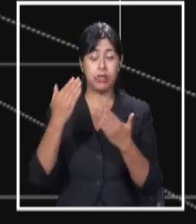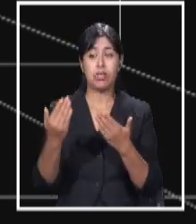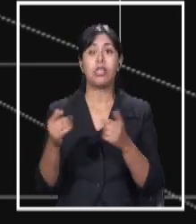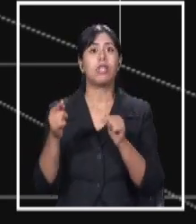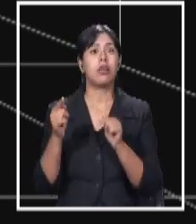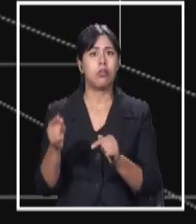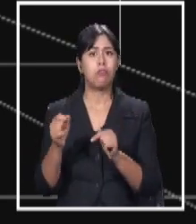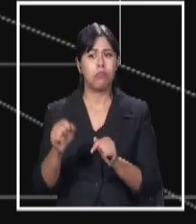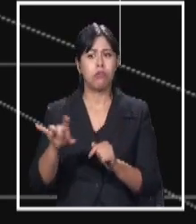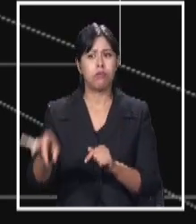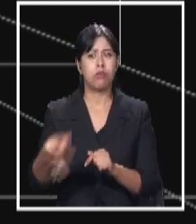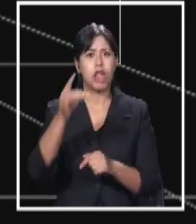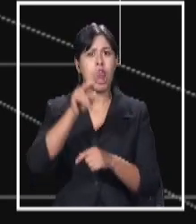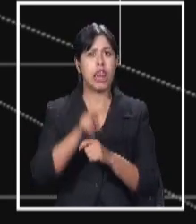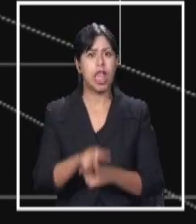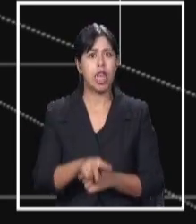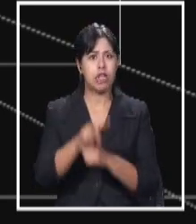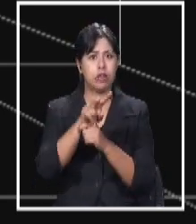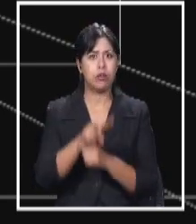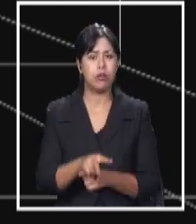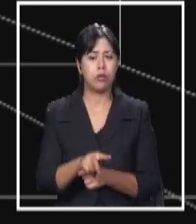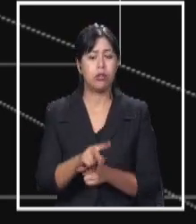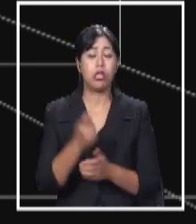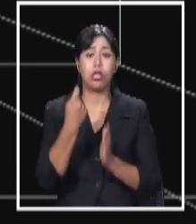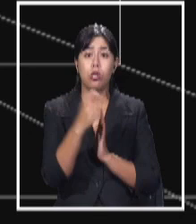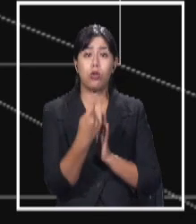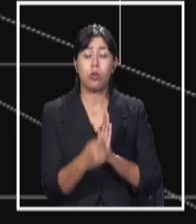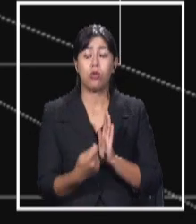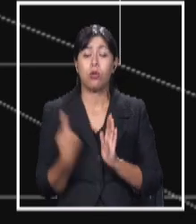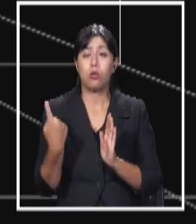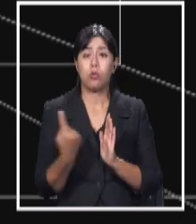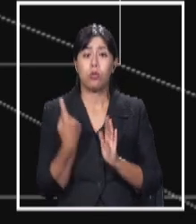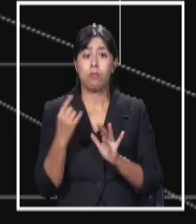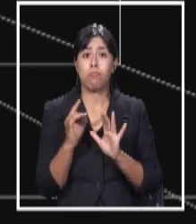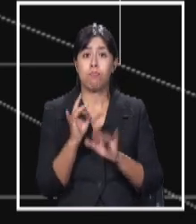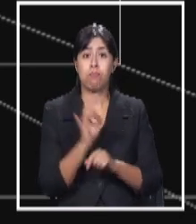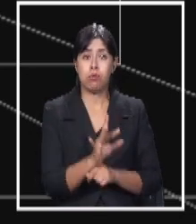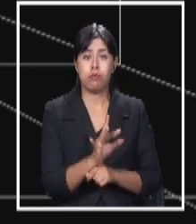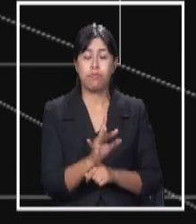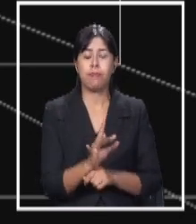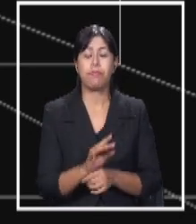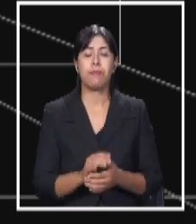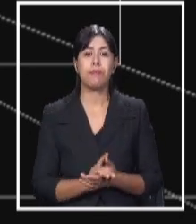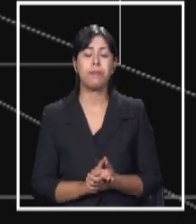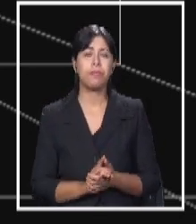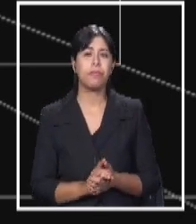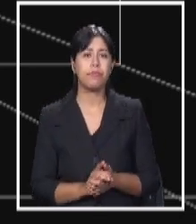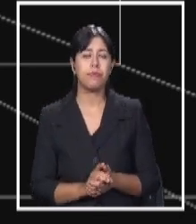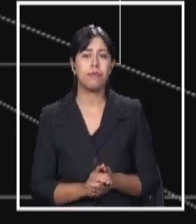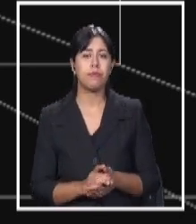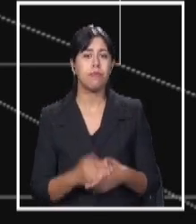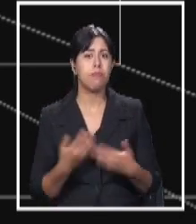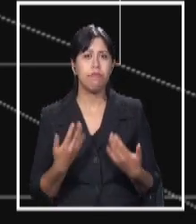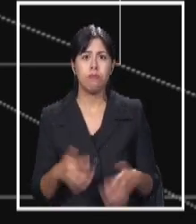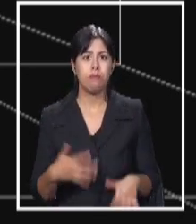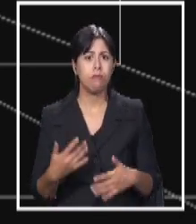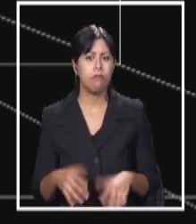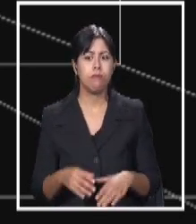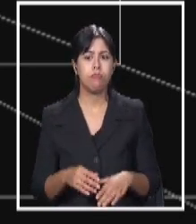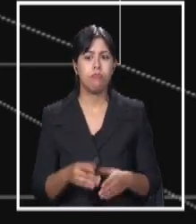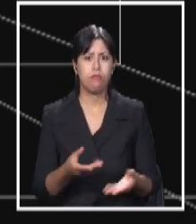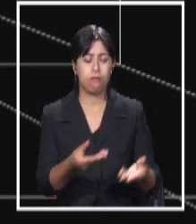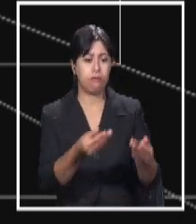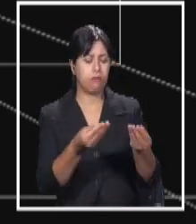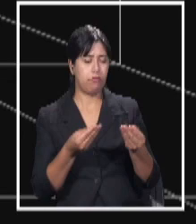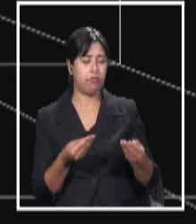a diagnósticos de precisión mediante autorreportes que se envían automáticamente y que dan reportería intuitiva